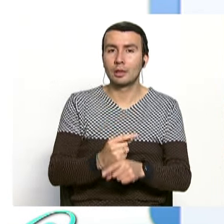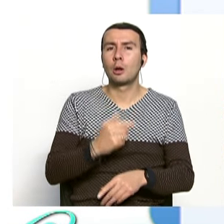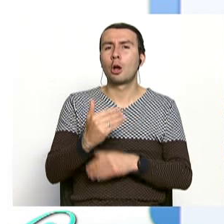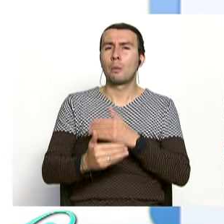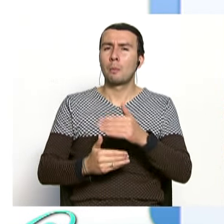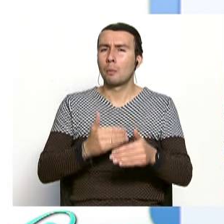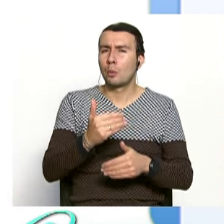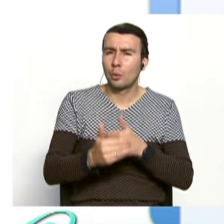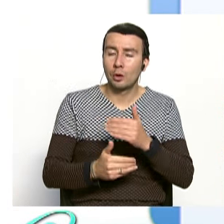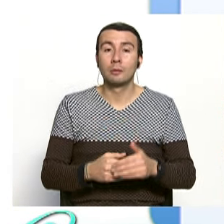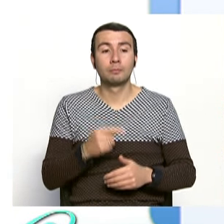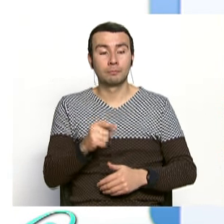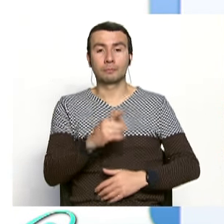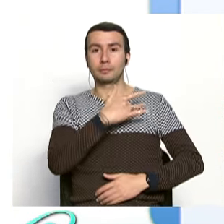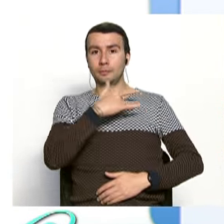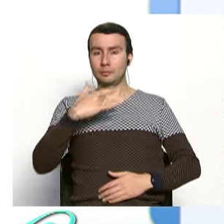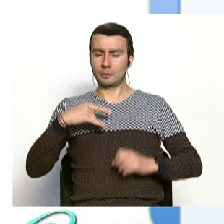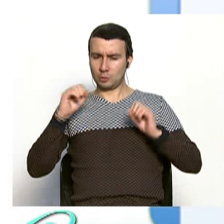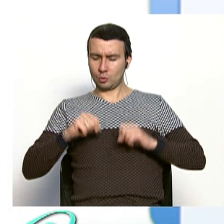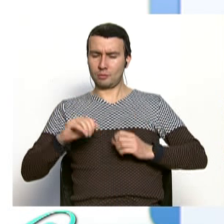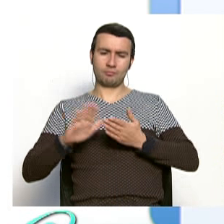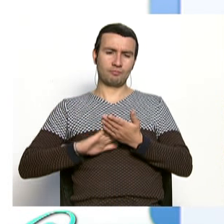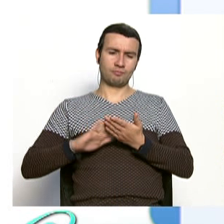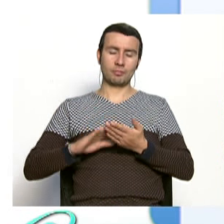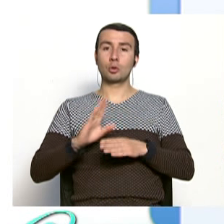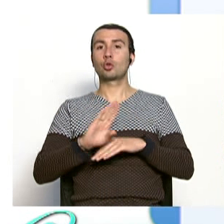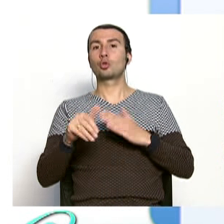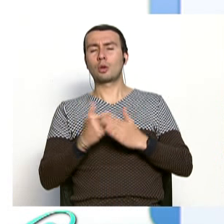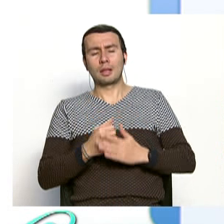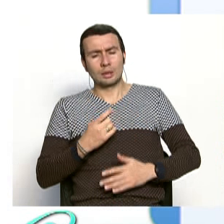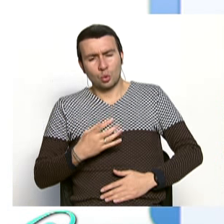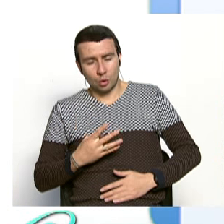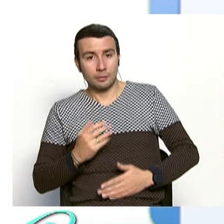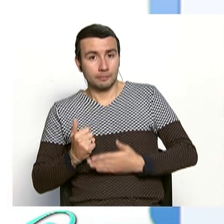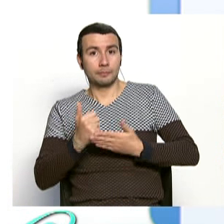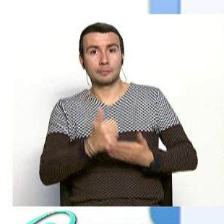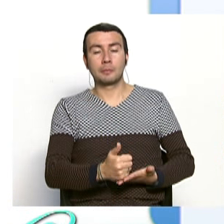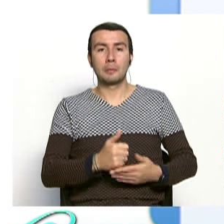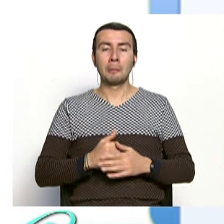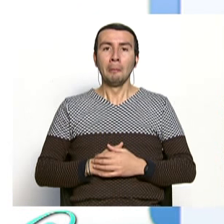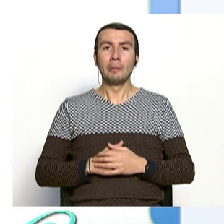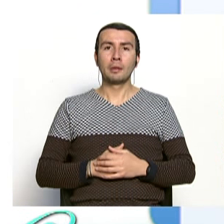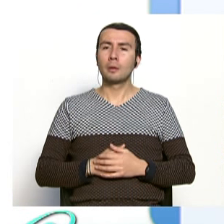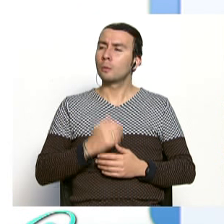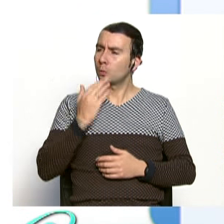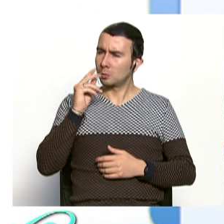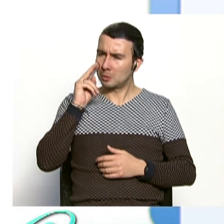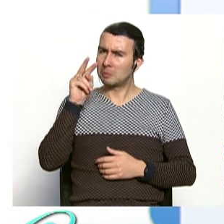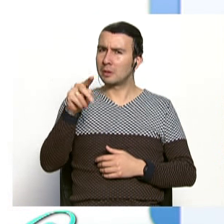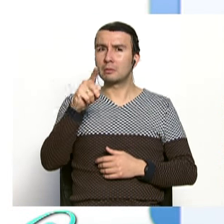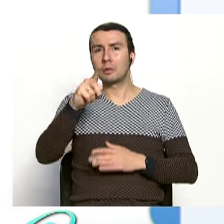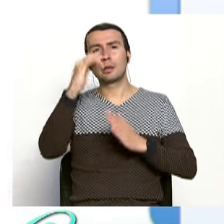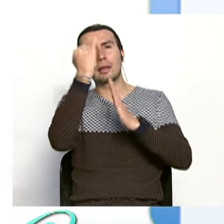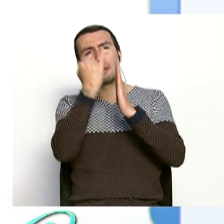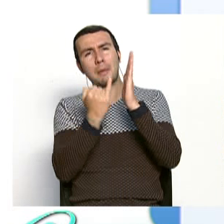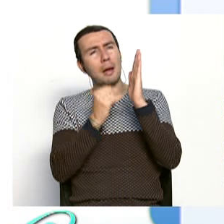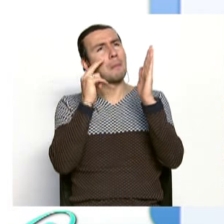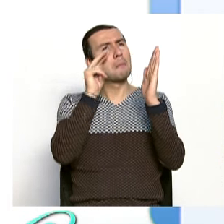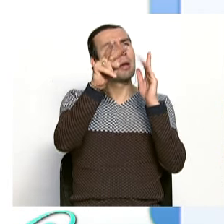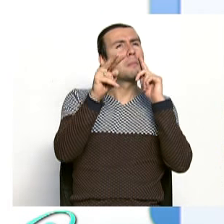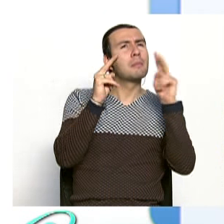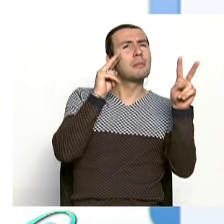diagnóstico y terapéutico para manejar todas las cosas que producen dolor Ustedes han han visto una cantidad de imágenes y es muy